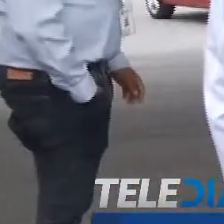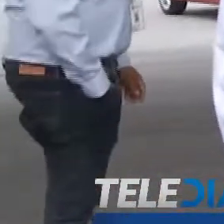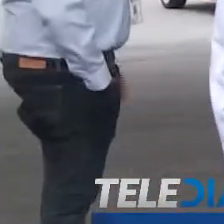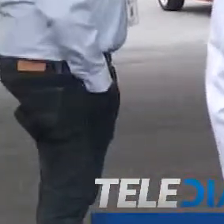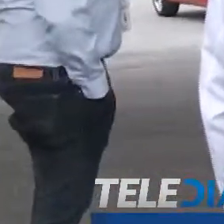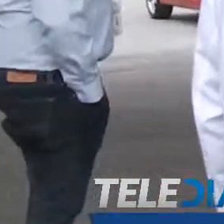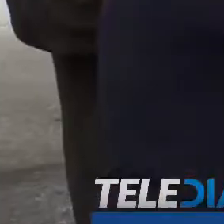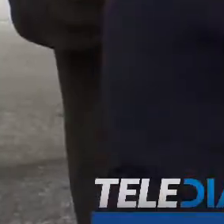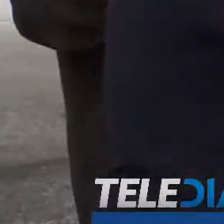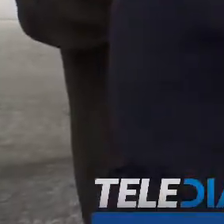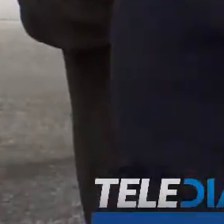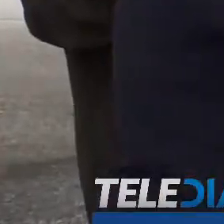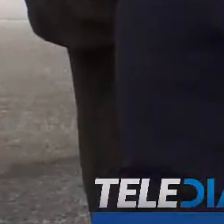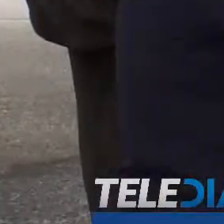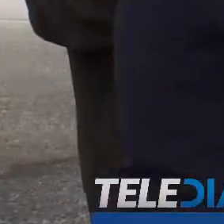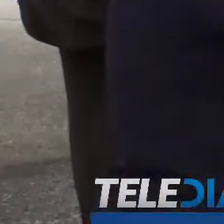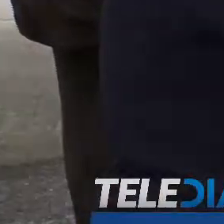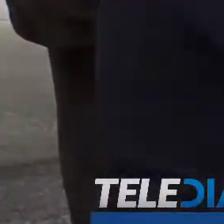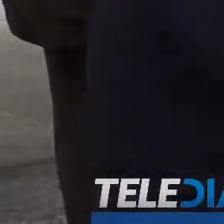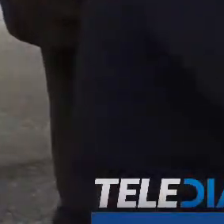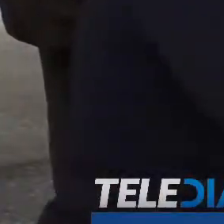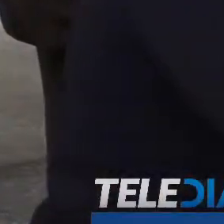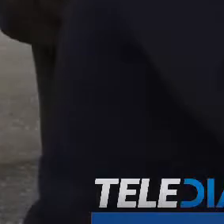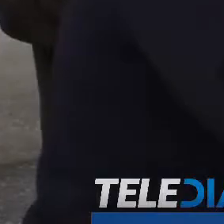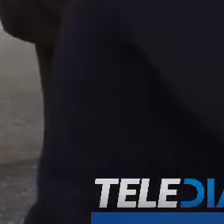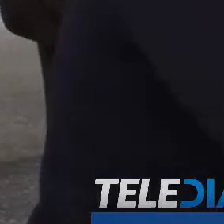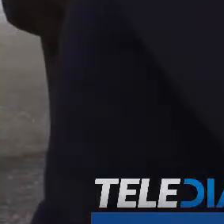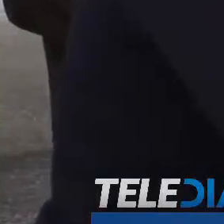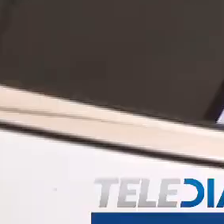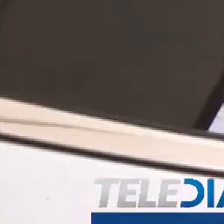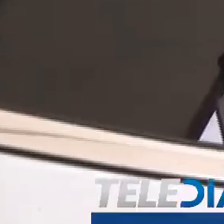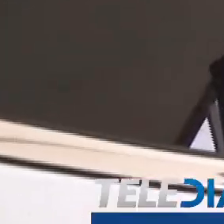módulos drive-thru dando preferencia al área metropolitana,